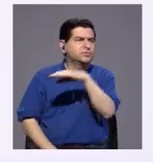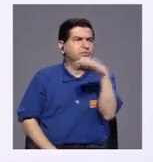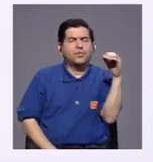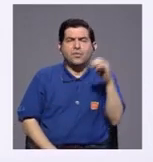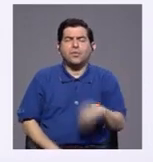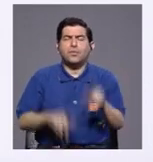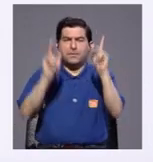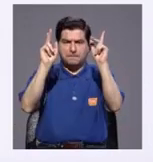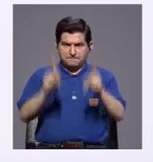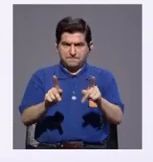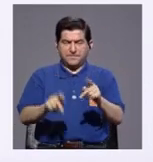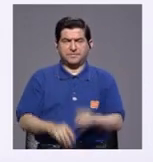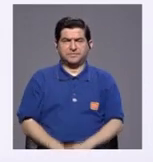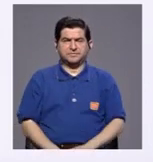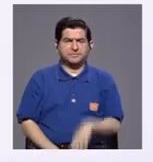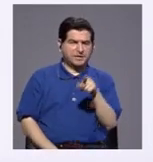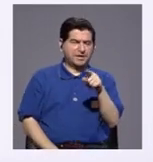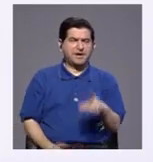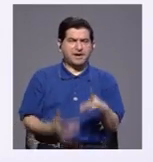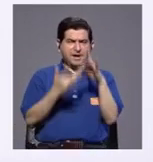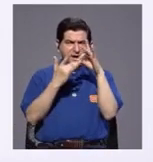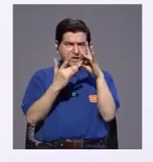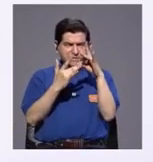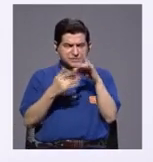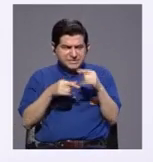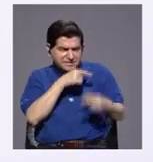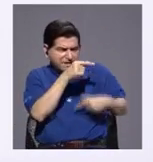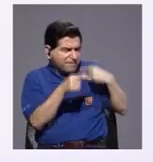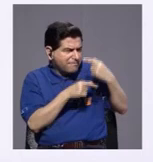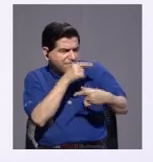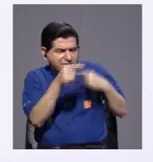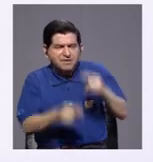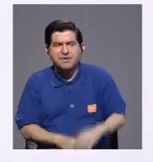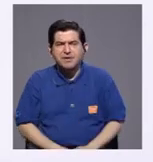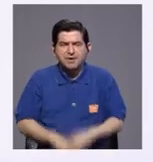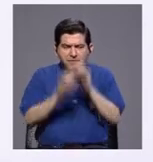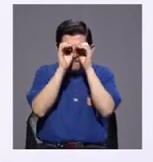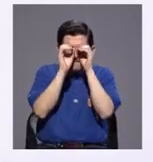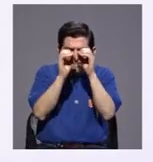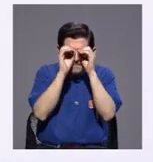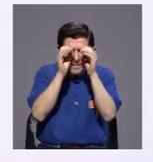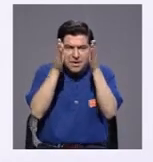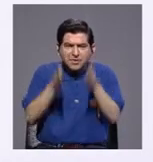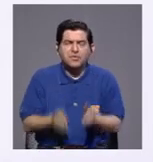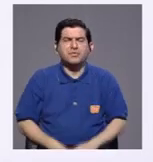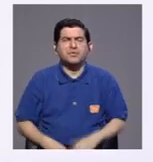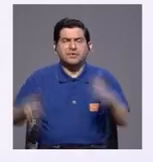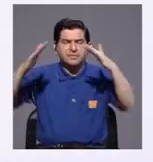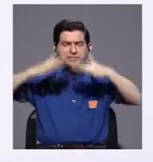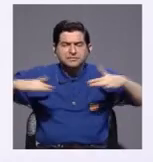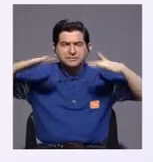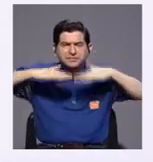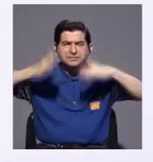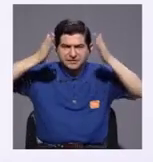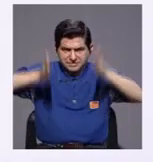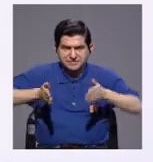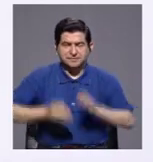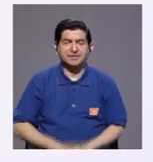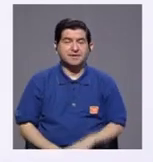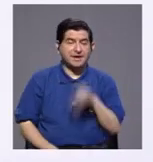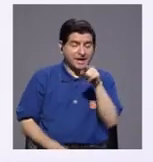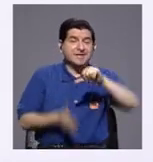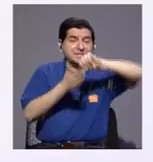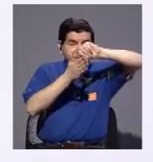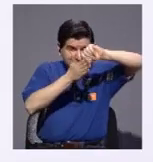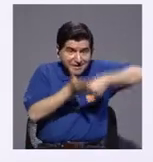personas con especialidades en genética en microbiología en ecología y ese es el es el